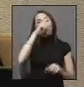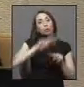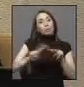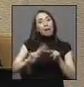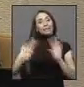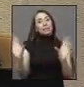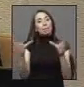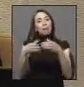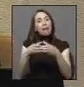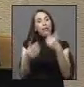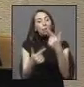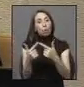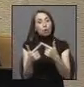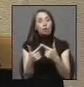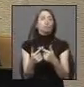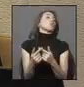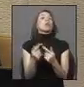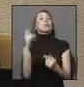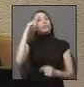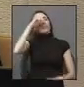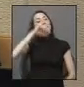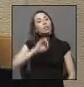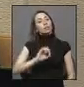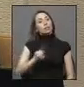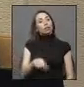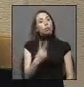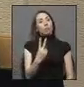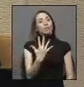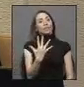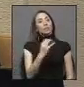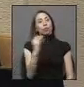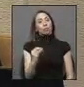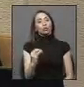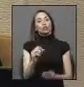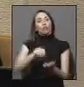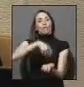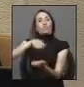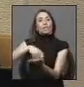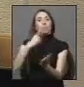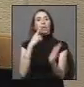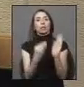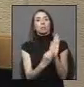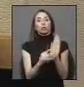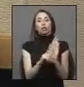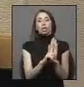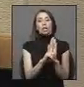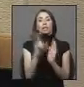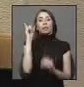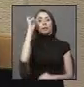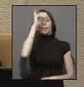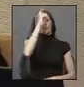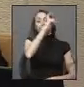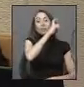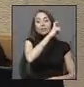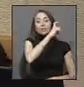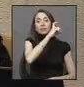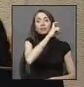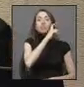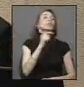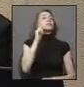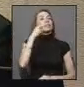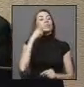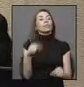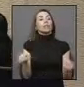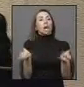la dificultad para reunir el 0,25% de las firmas que contempla la nueva ley, es por lo menos equivalente,